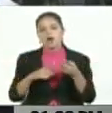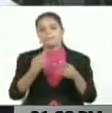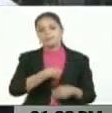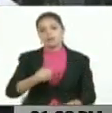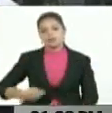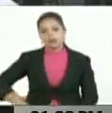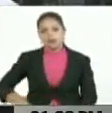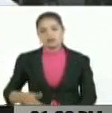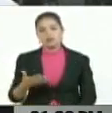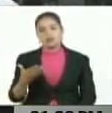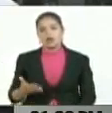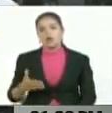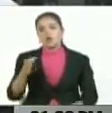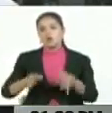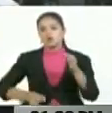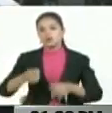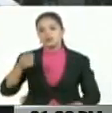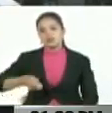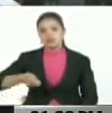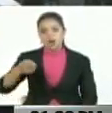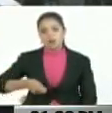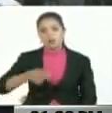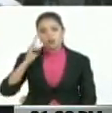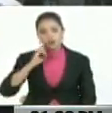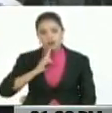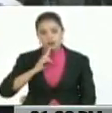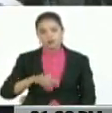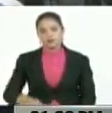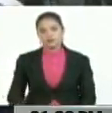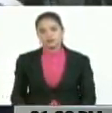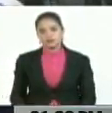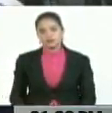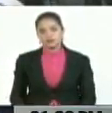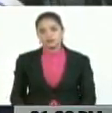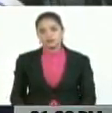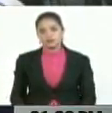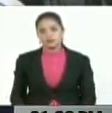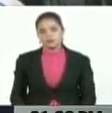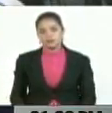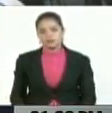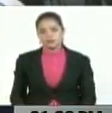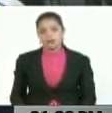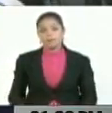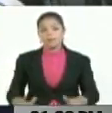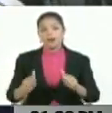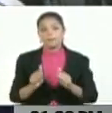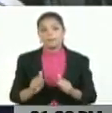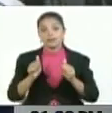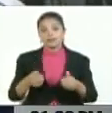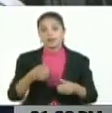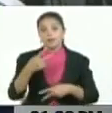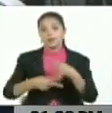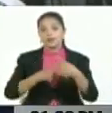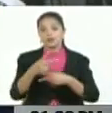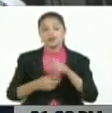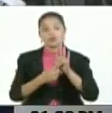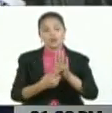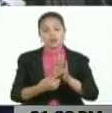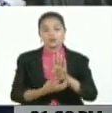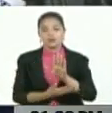del Circuito Judicial Penal del Estado Bolívar, para comenzar el proceso de